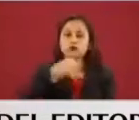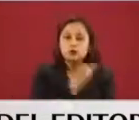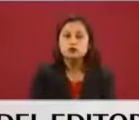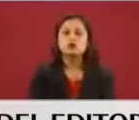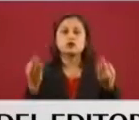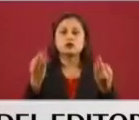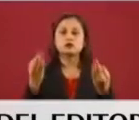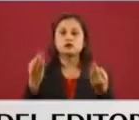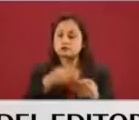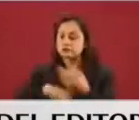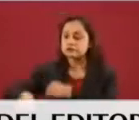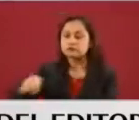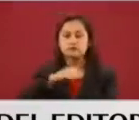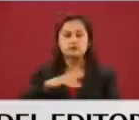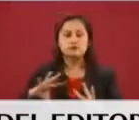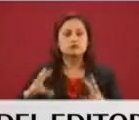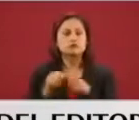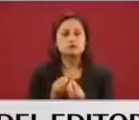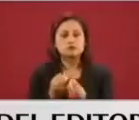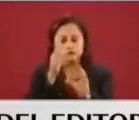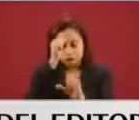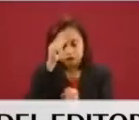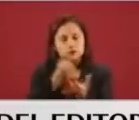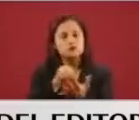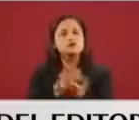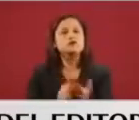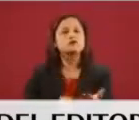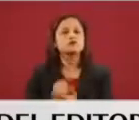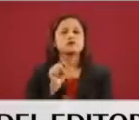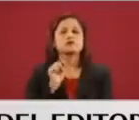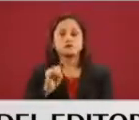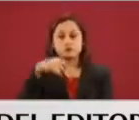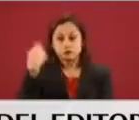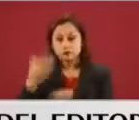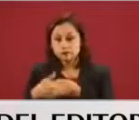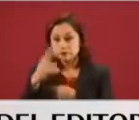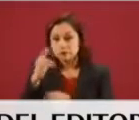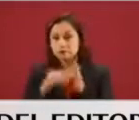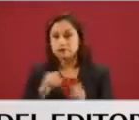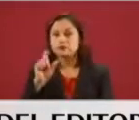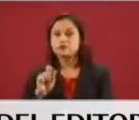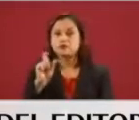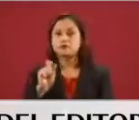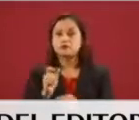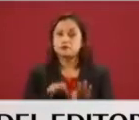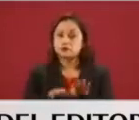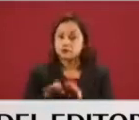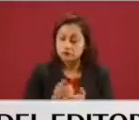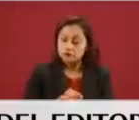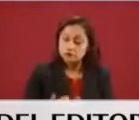por unanimidad llegamos a un acuerdo para que en 2020 el salario mínimo se incremente